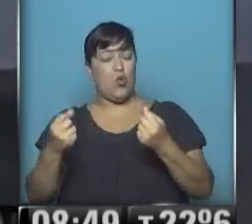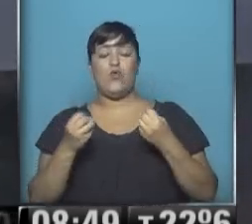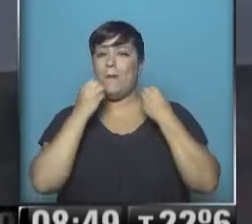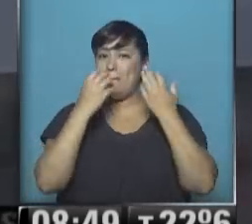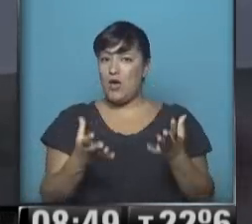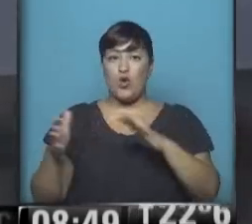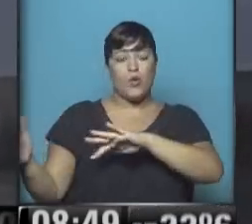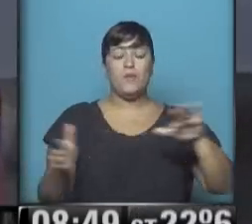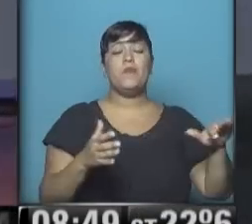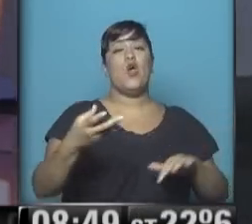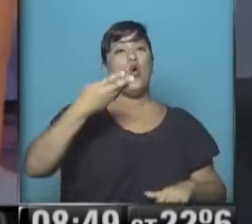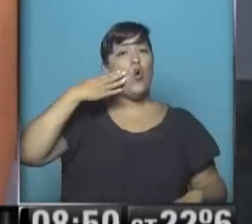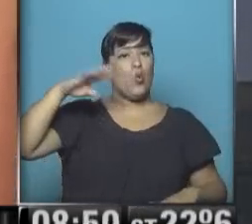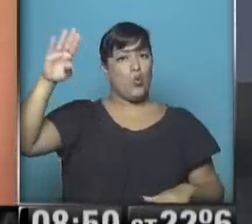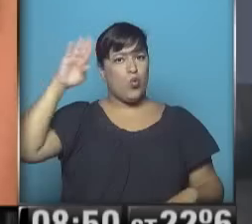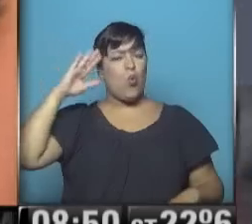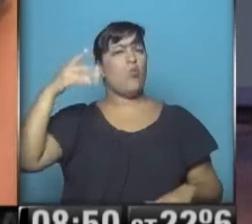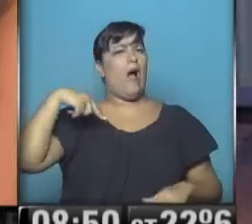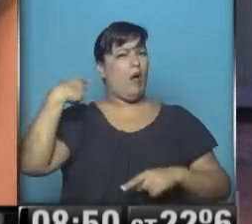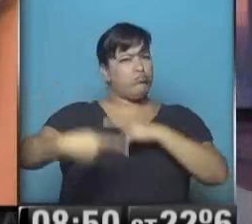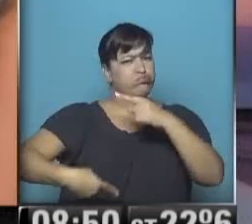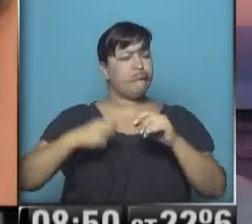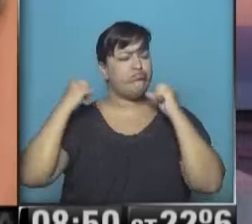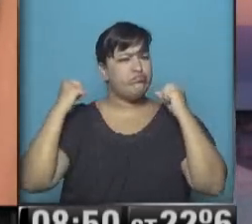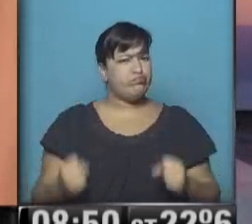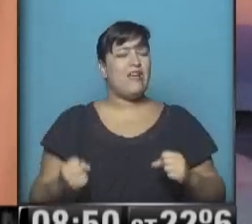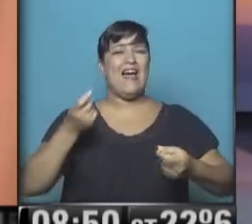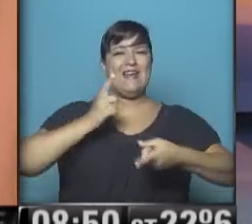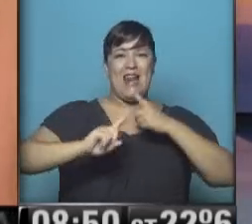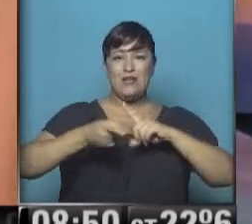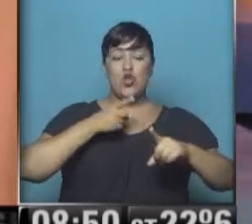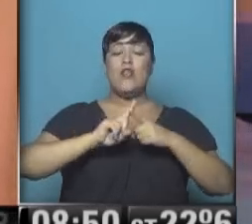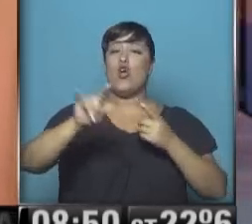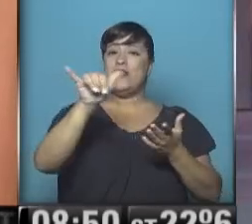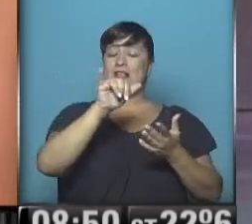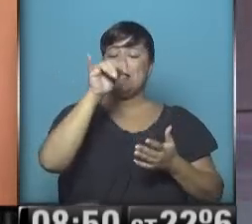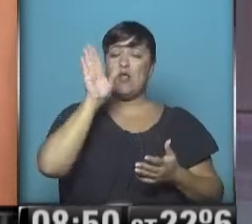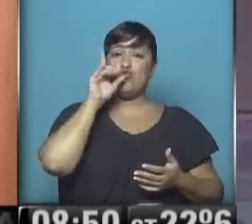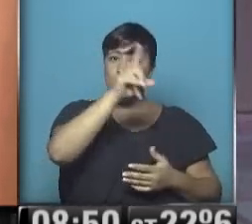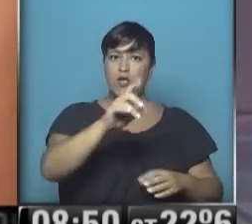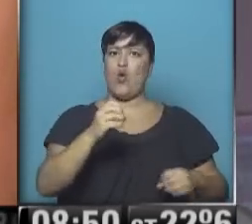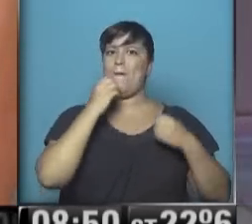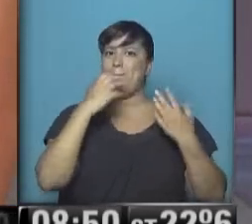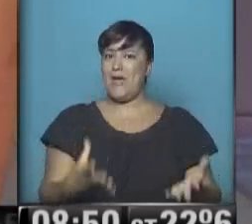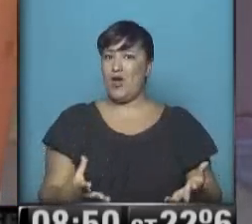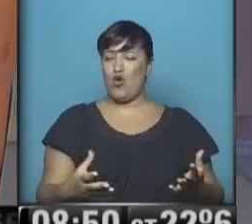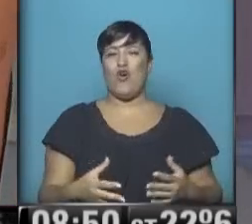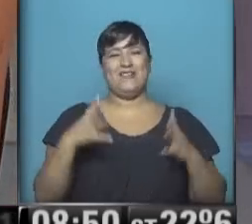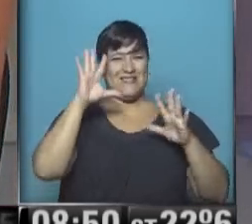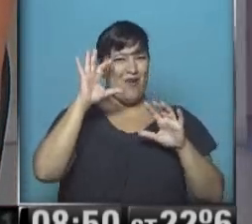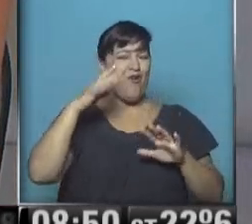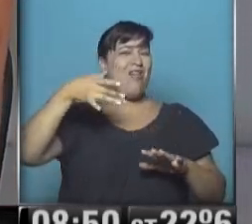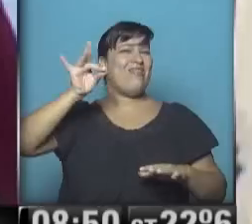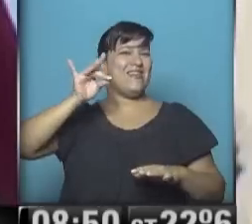en Cuba se siguen dando pasos firmes en el restablecimiento de las relaciones con Estados Unidos que se dio recordemos a finales del año pasado